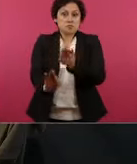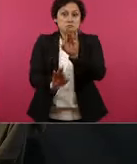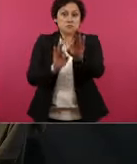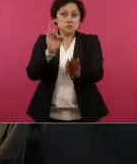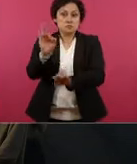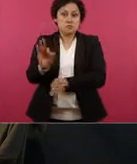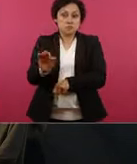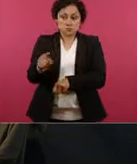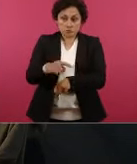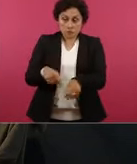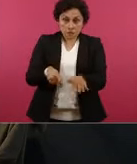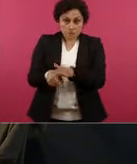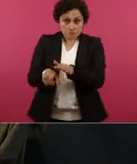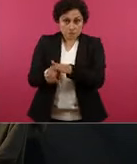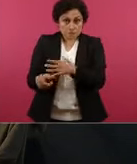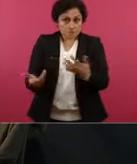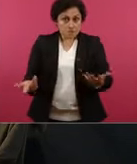Y